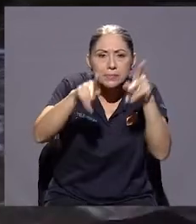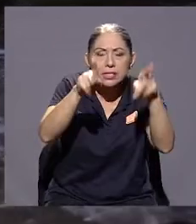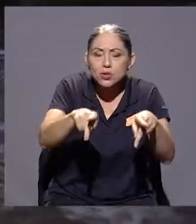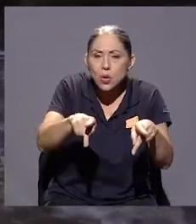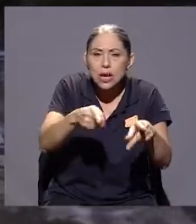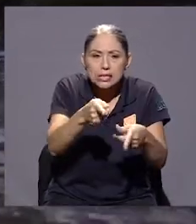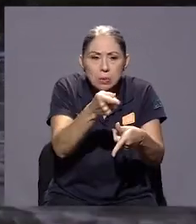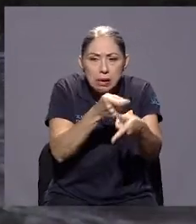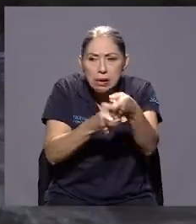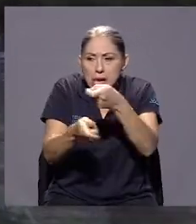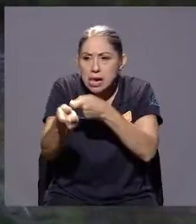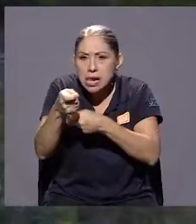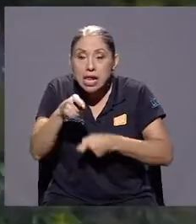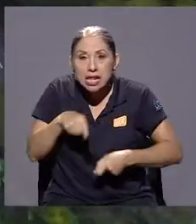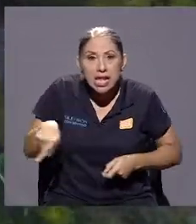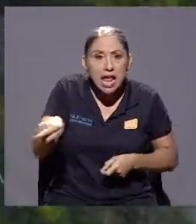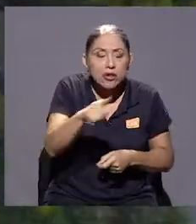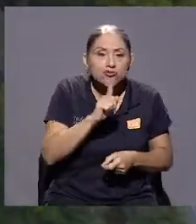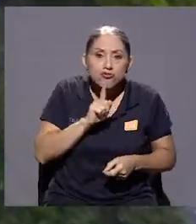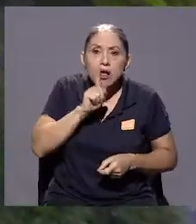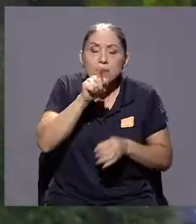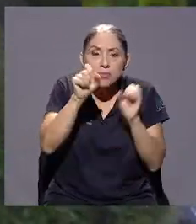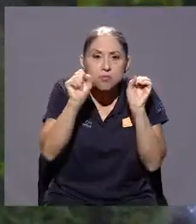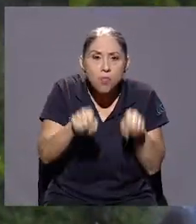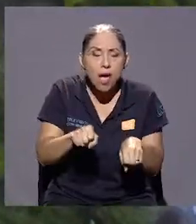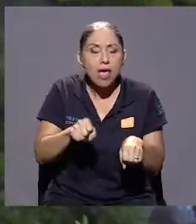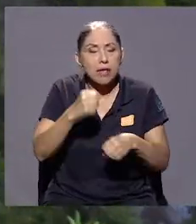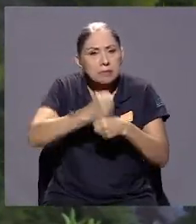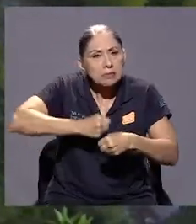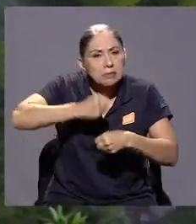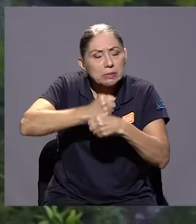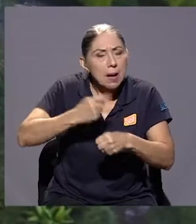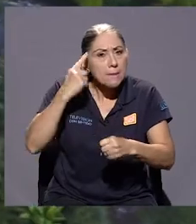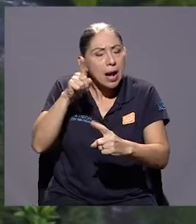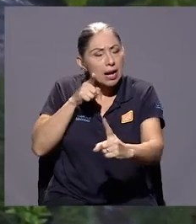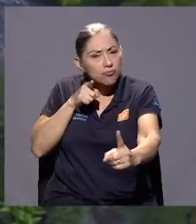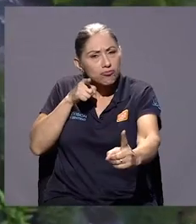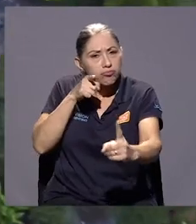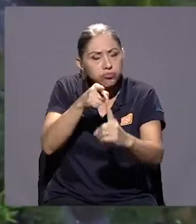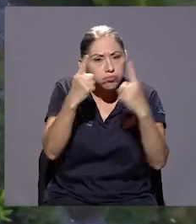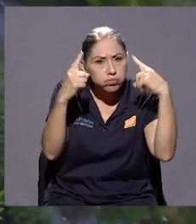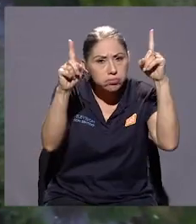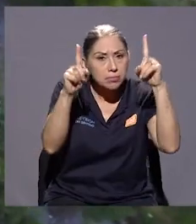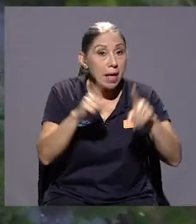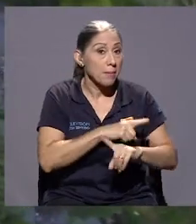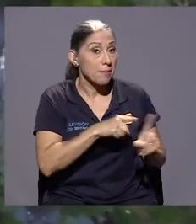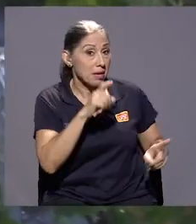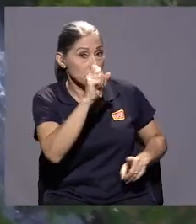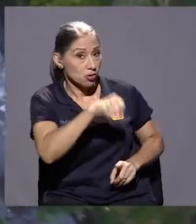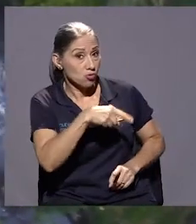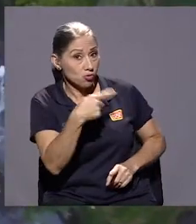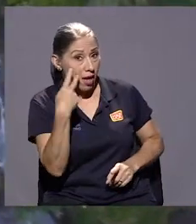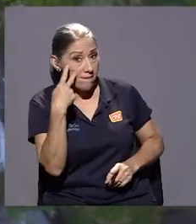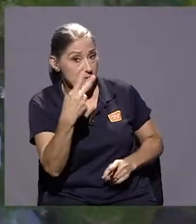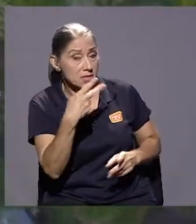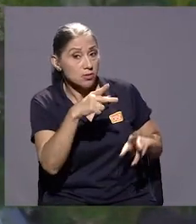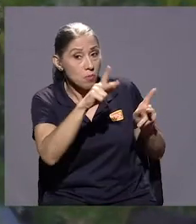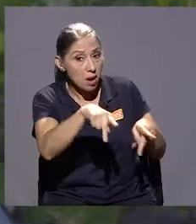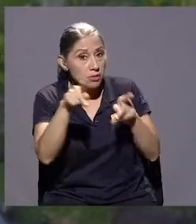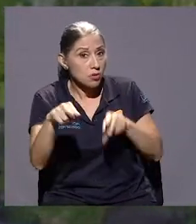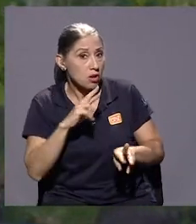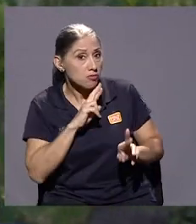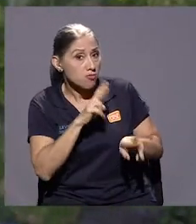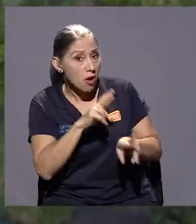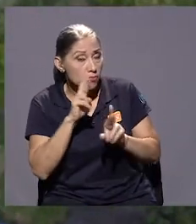para poder ampliar y que realmente tengas impacto colectivo pero si has visto respuestas si